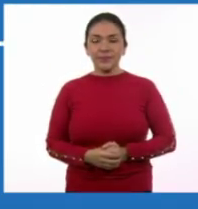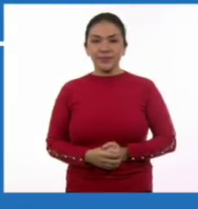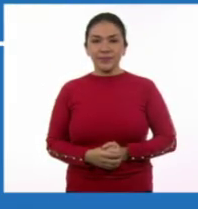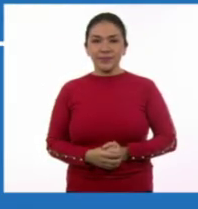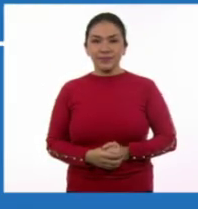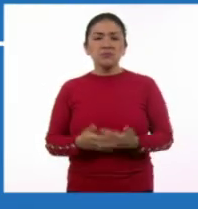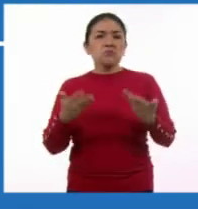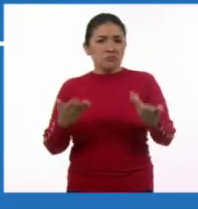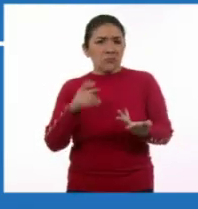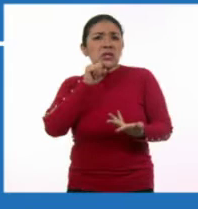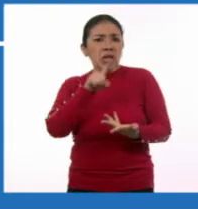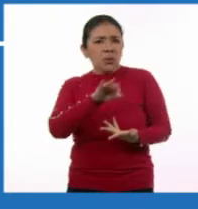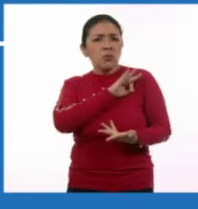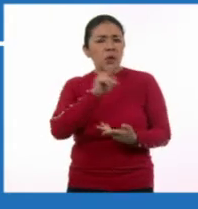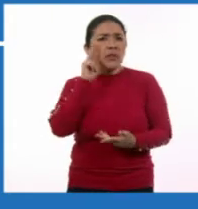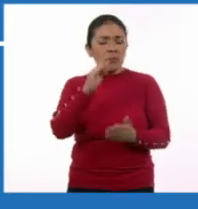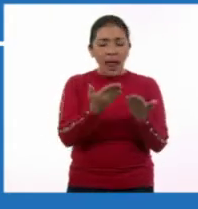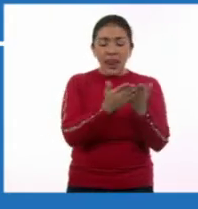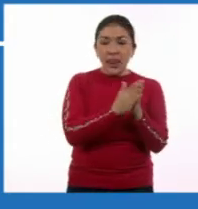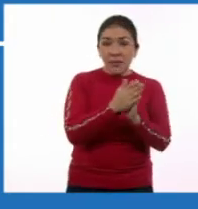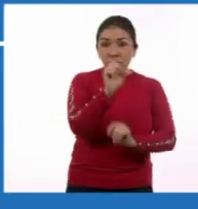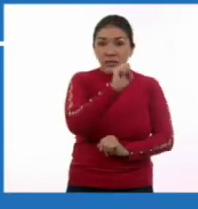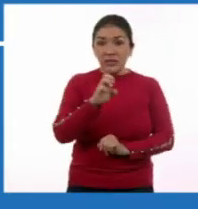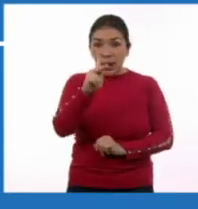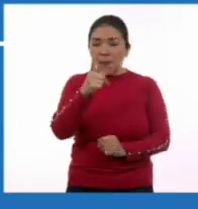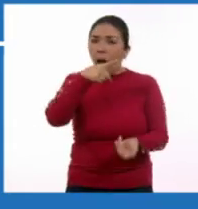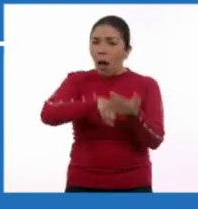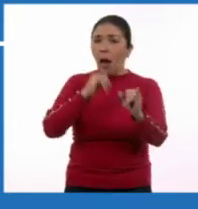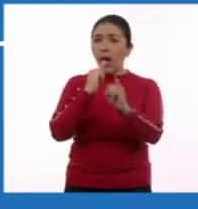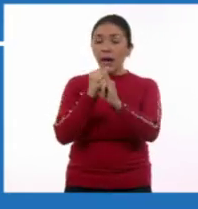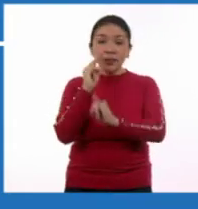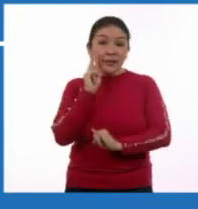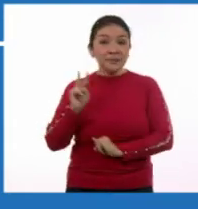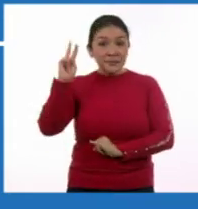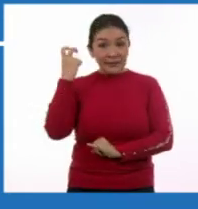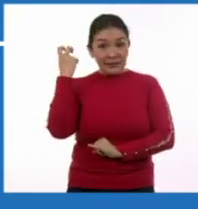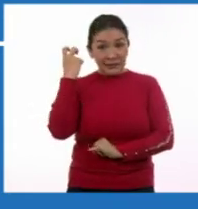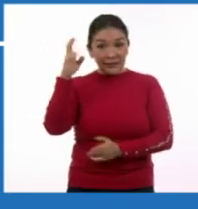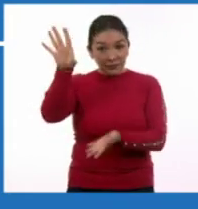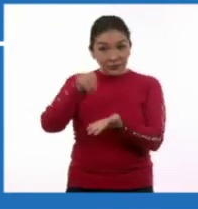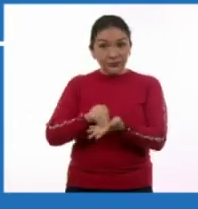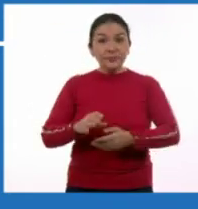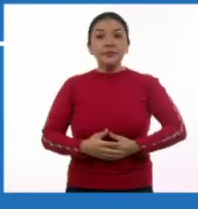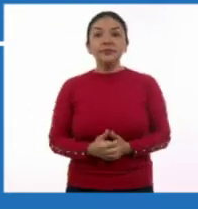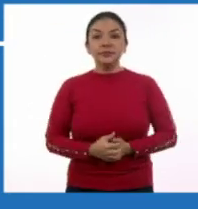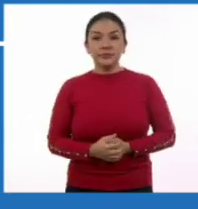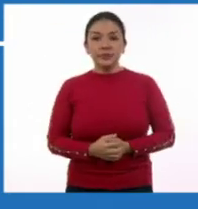también puedes encontrar los libros de texto en la página con alice.com